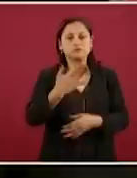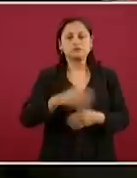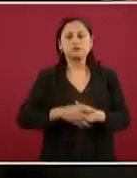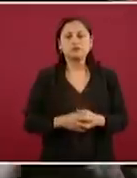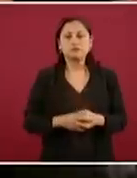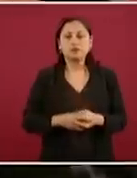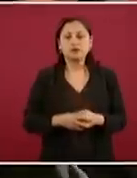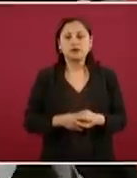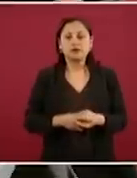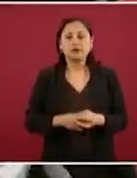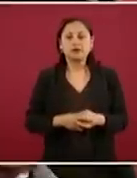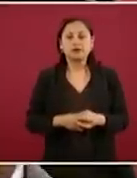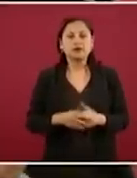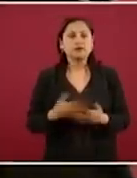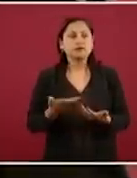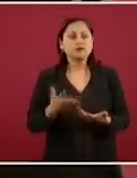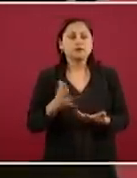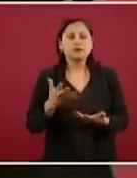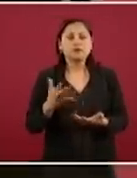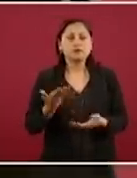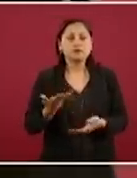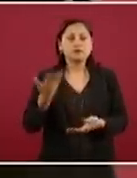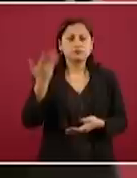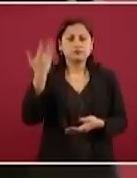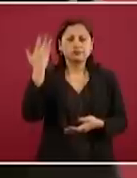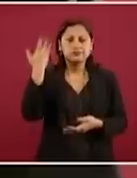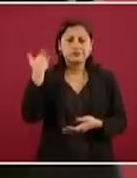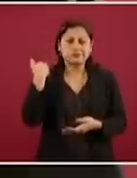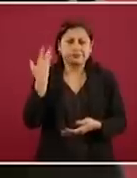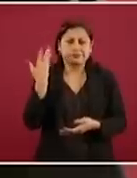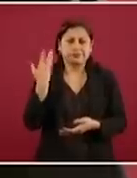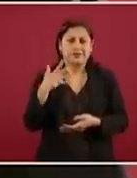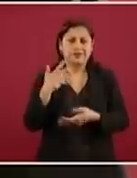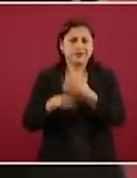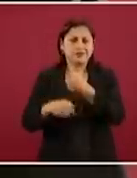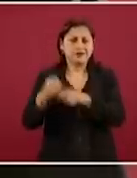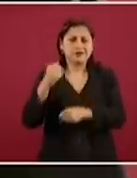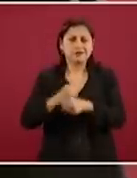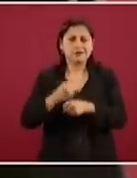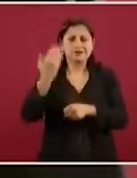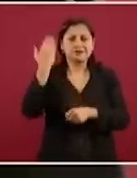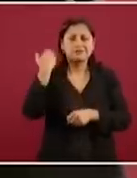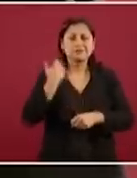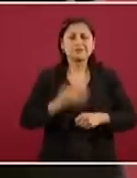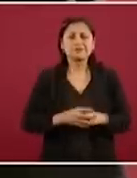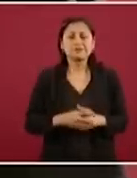Eso pues fue hace ya 10 años